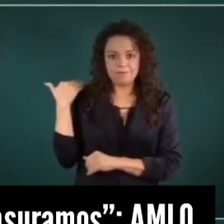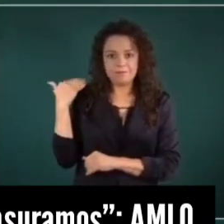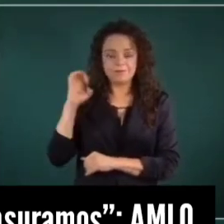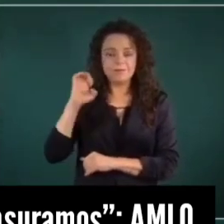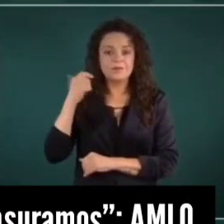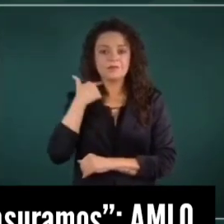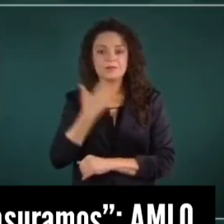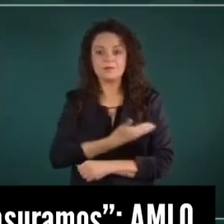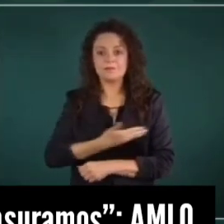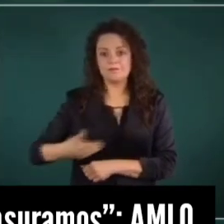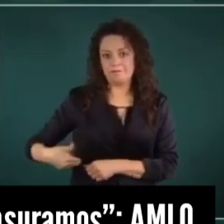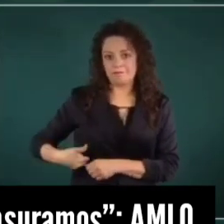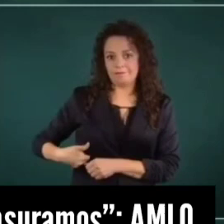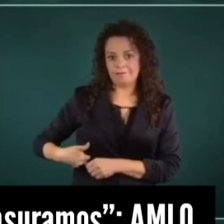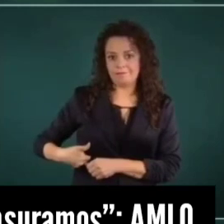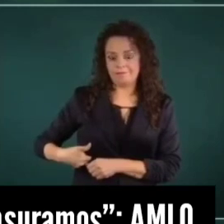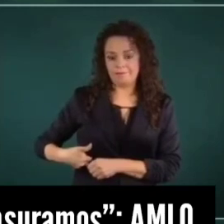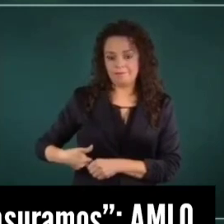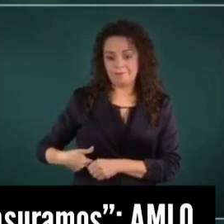Entonces, sí había